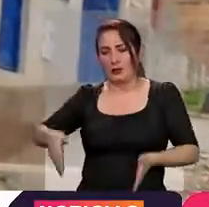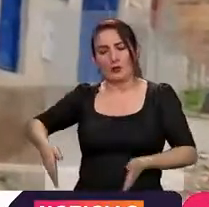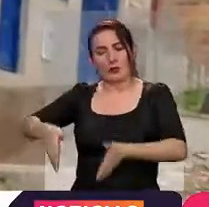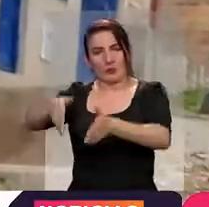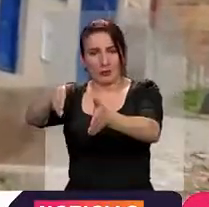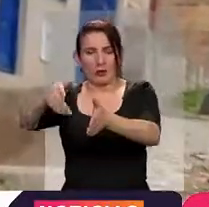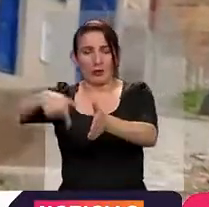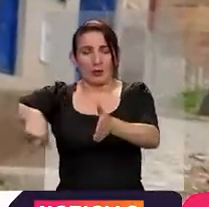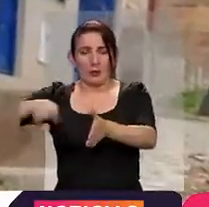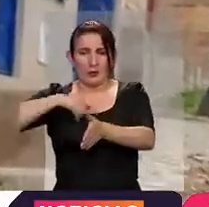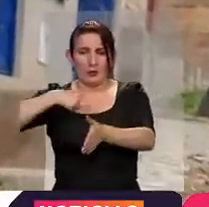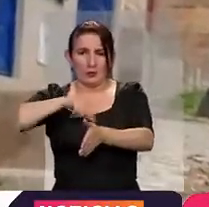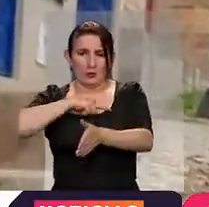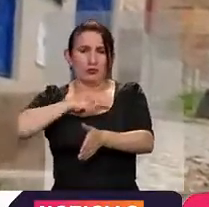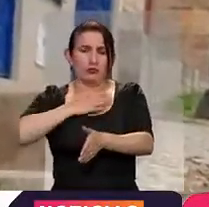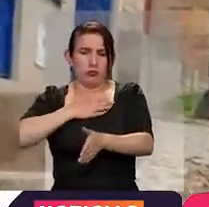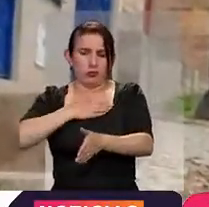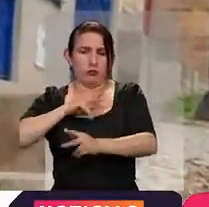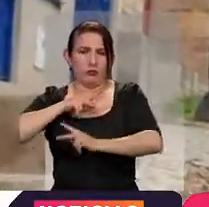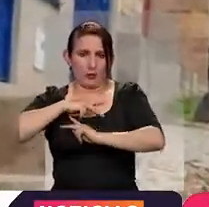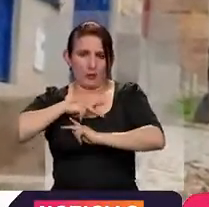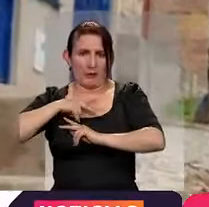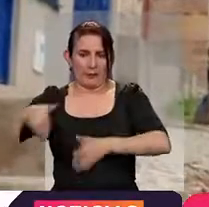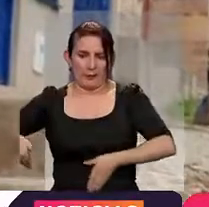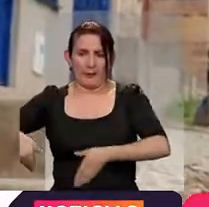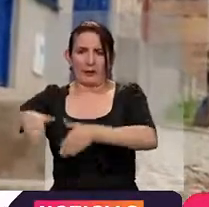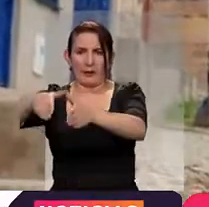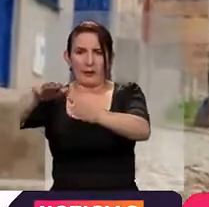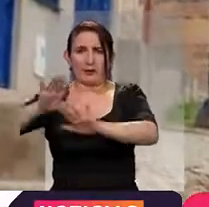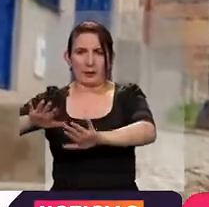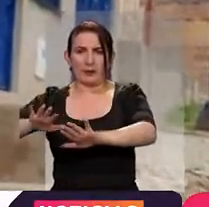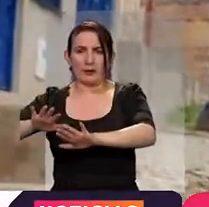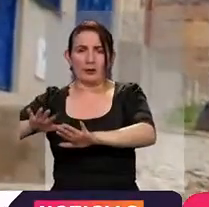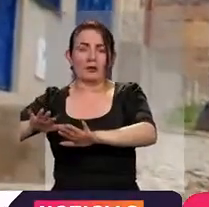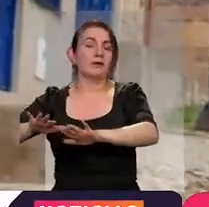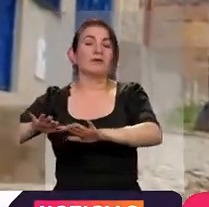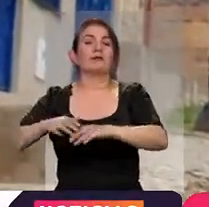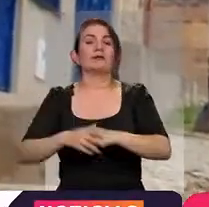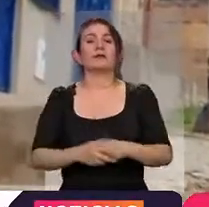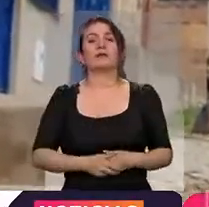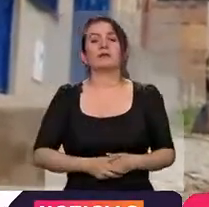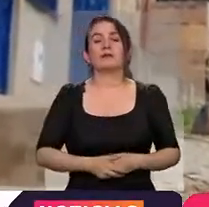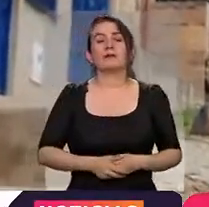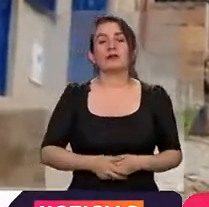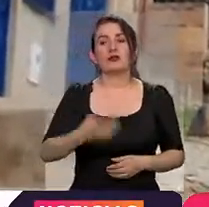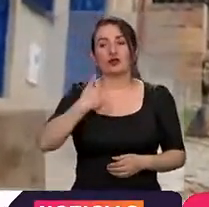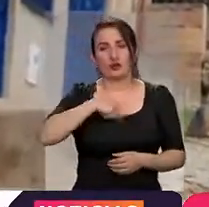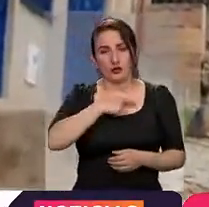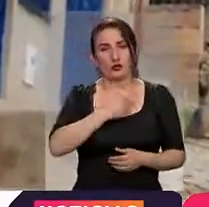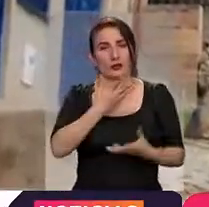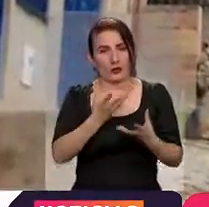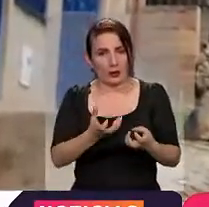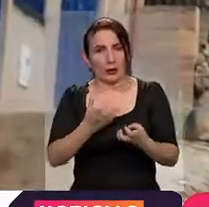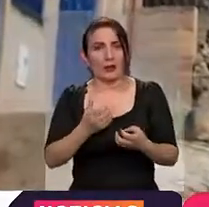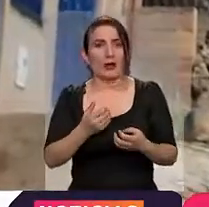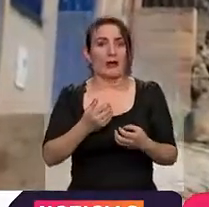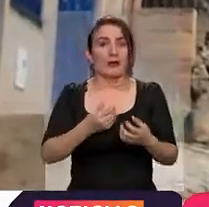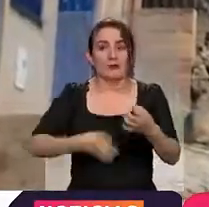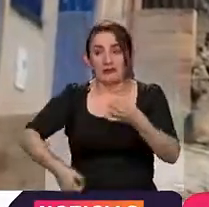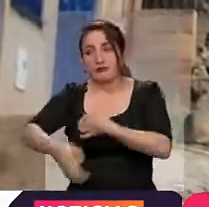cual somos, o sea, la empresa es propietaria de la servidumbre, y estamos dispuestos a hacer la